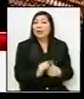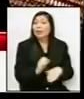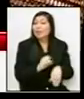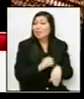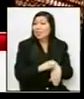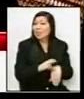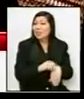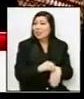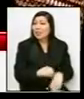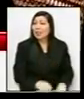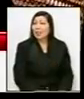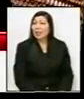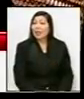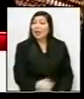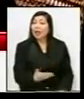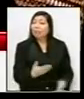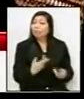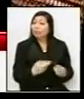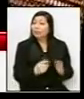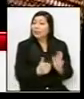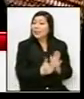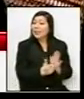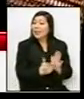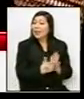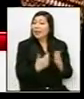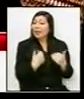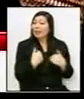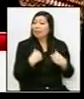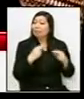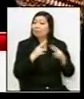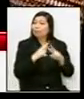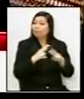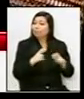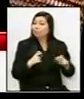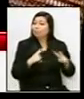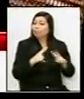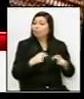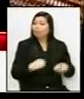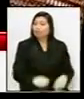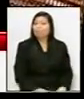consejeros, ahí hay patrocinio ilegal que se tiene que investigar penalmente.